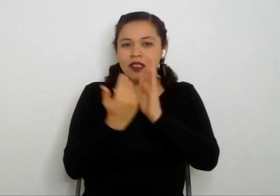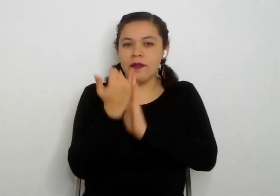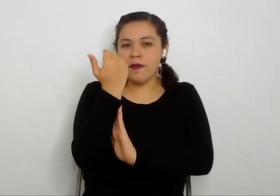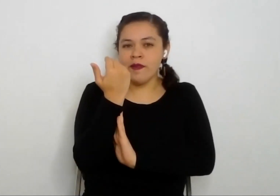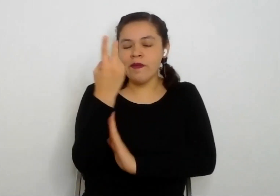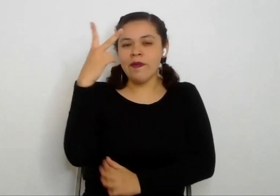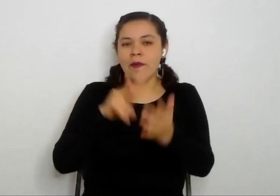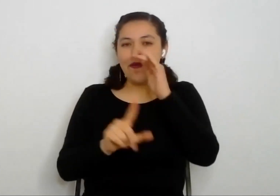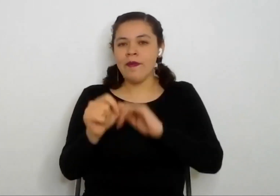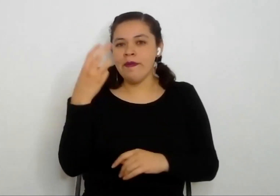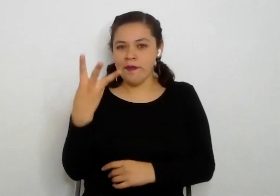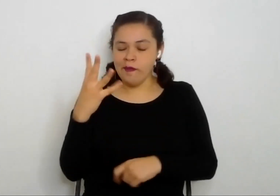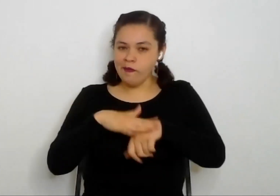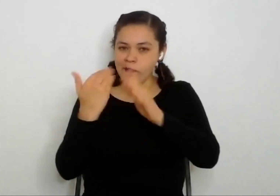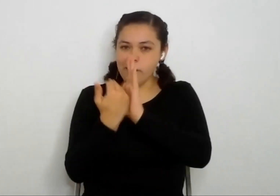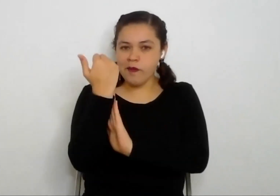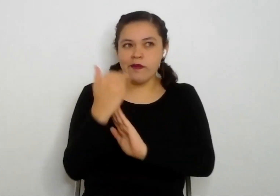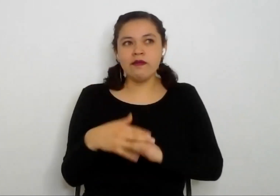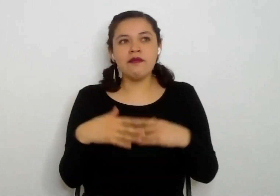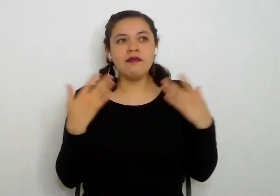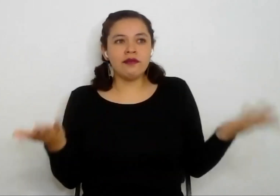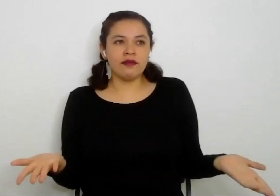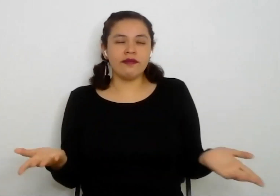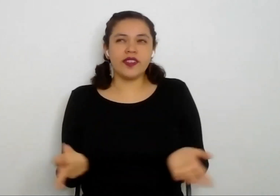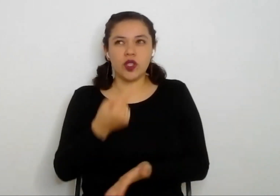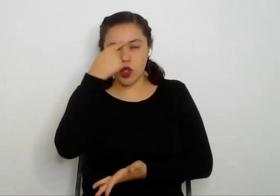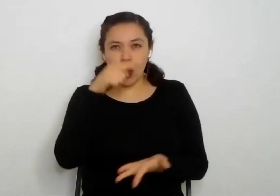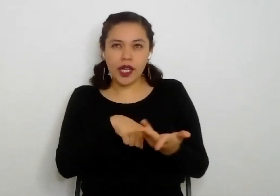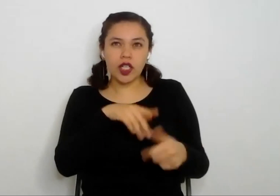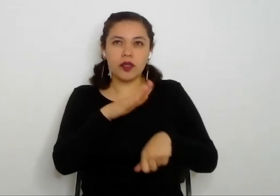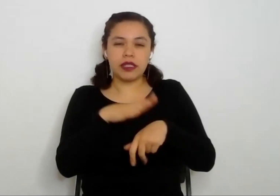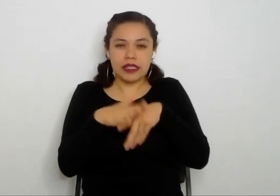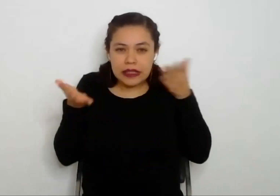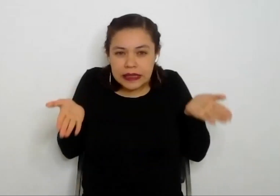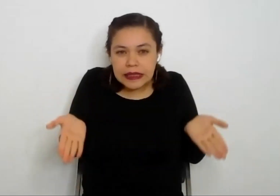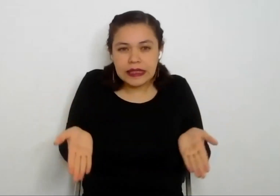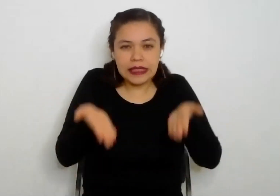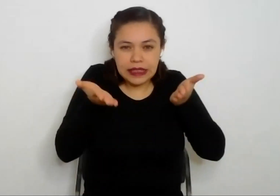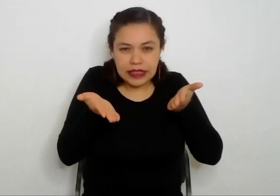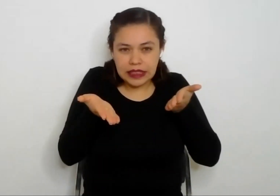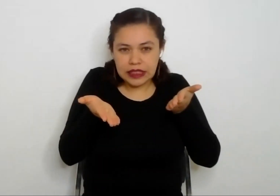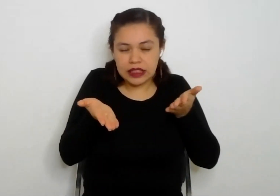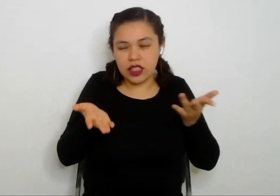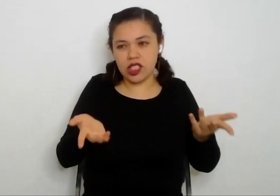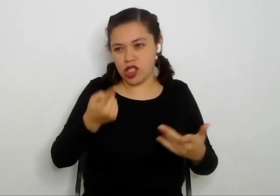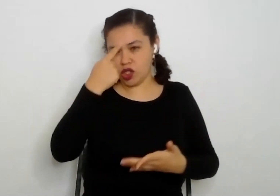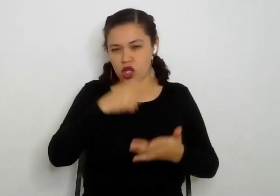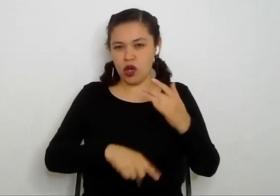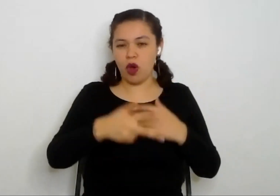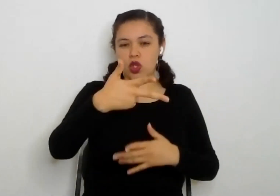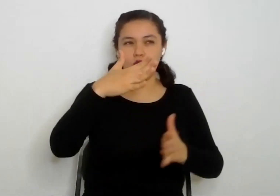del 2023. Entonces, yo creo que todavía le van a dar un empujón más y lo van a dejar como en 8,000